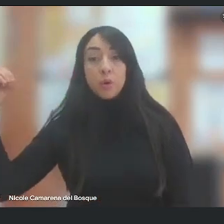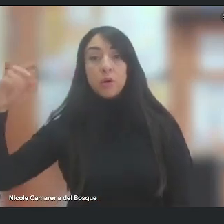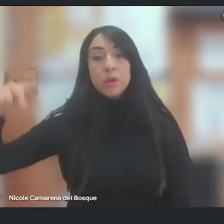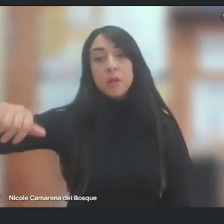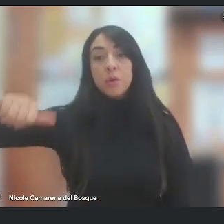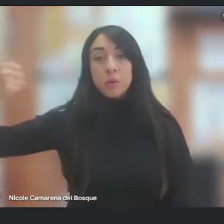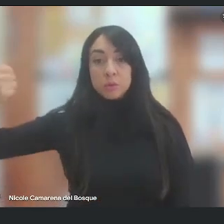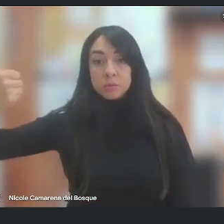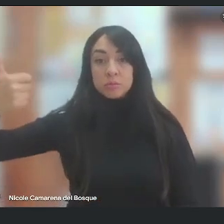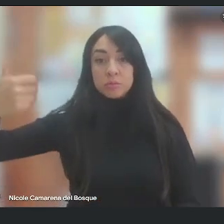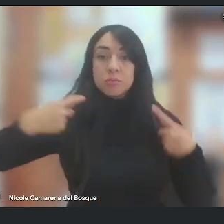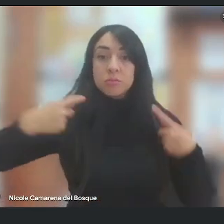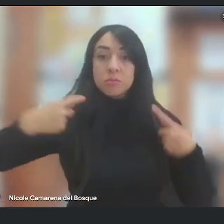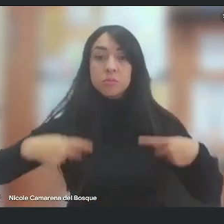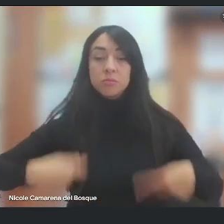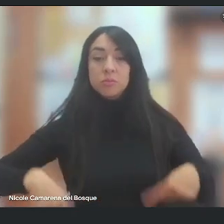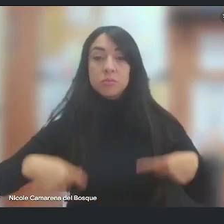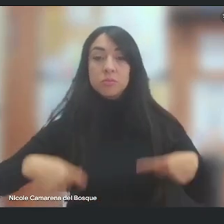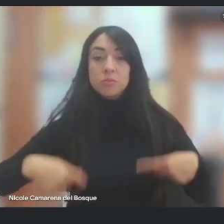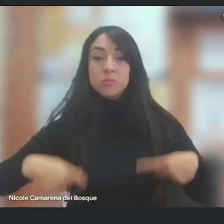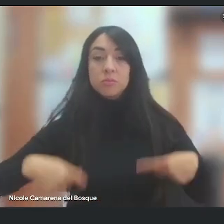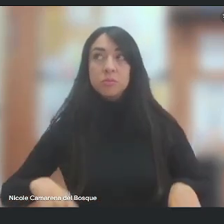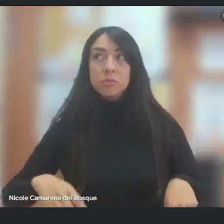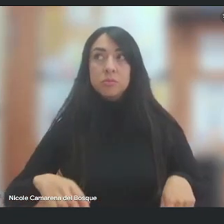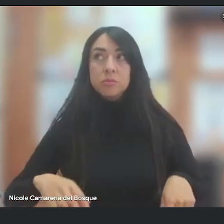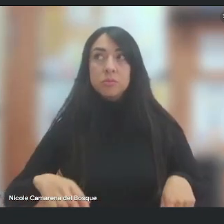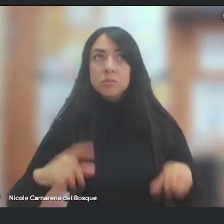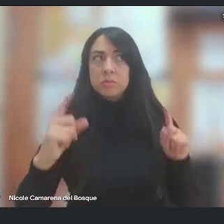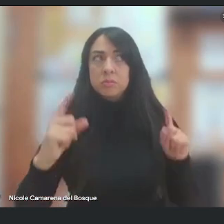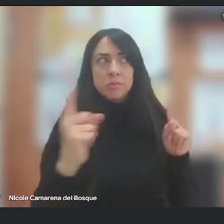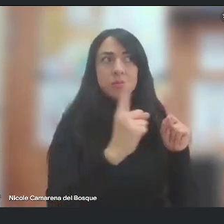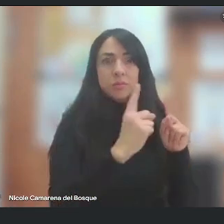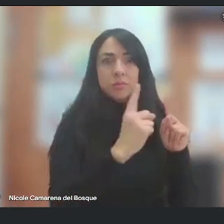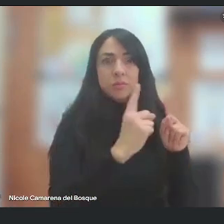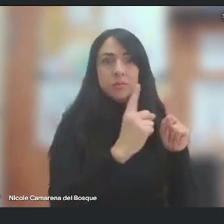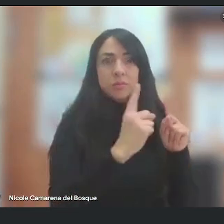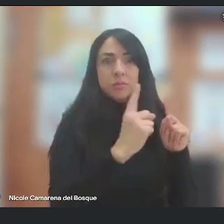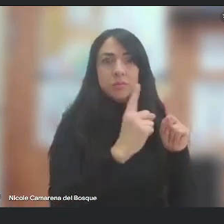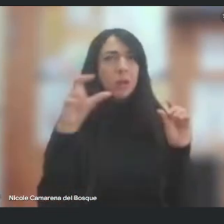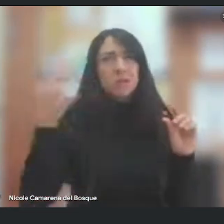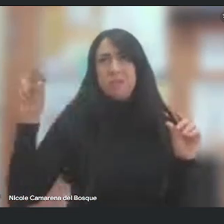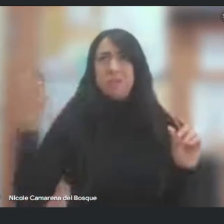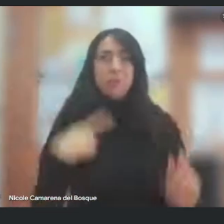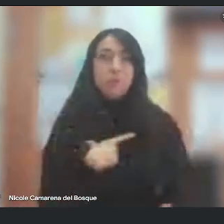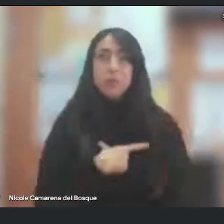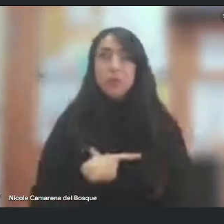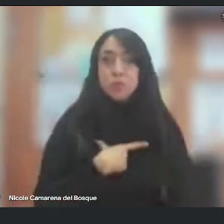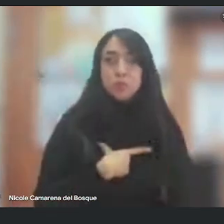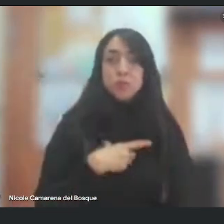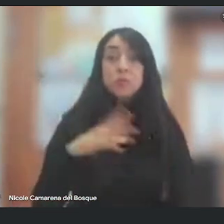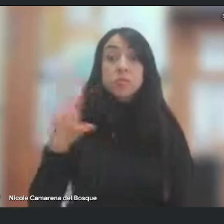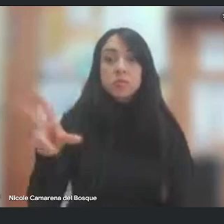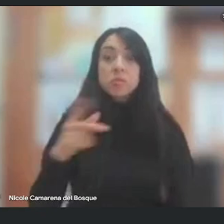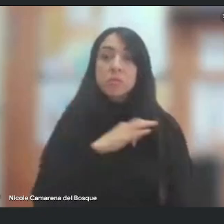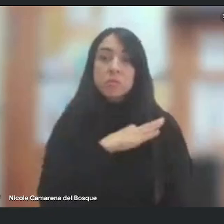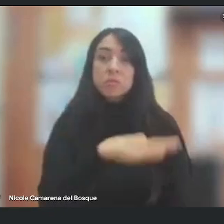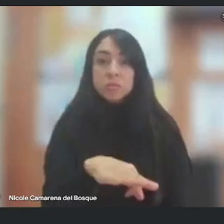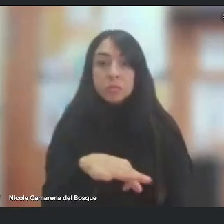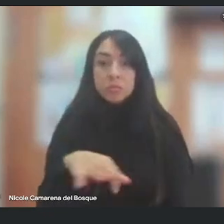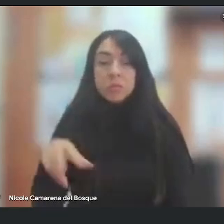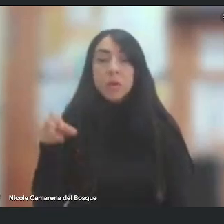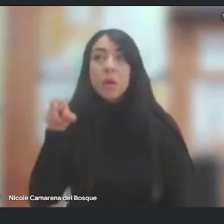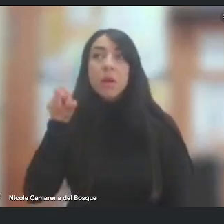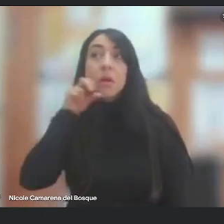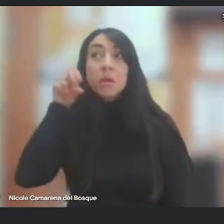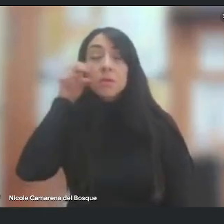con cuerpos de adulto, pero que su mente es pequeña, ¿no? Hay que explicarle según las condiciones de su pensamiento también